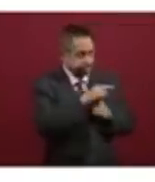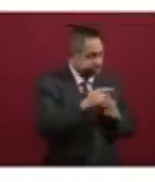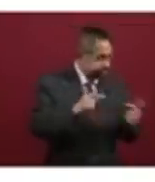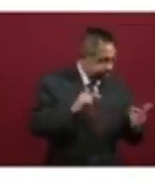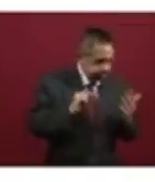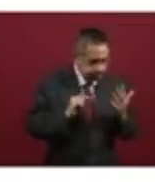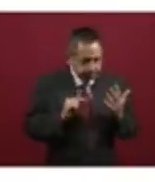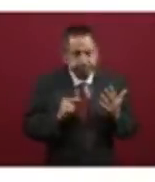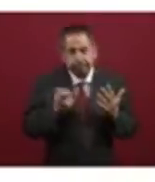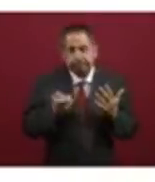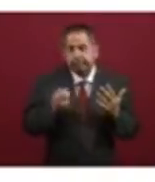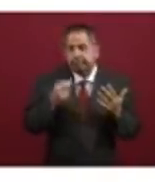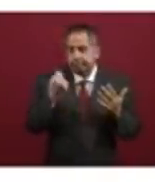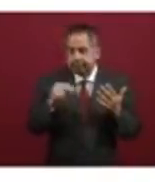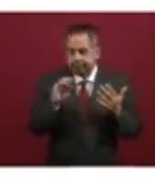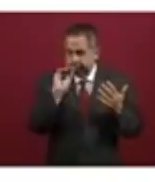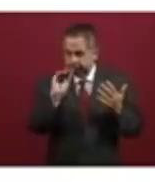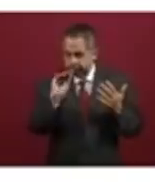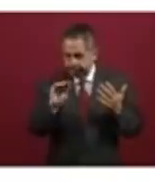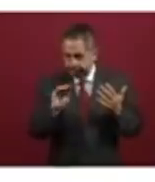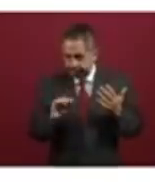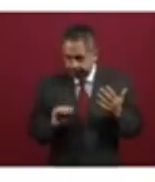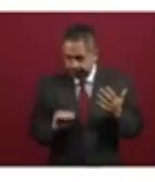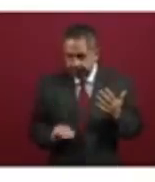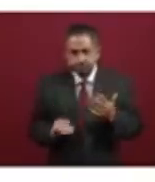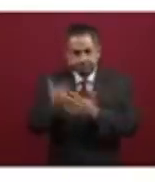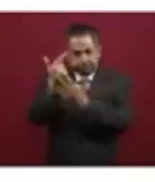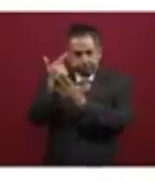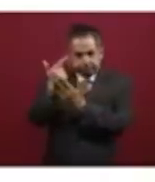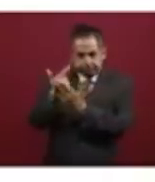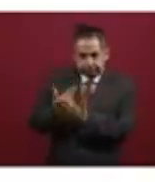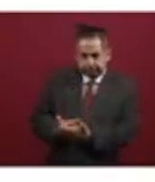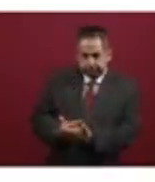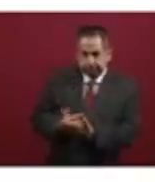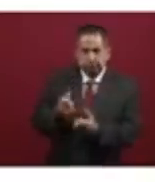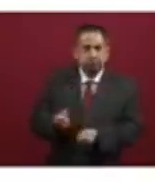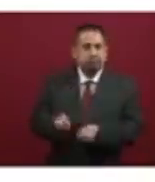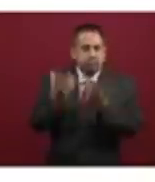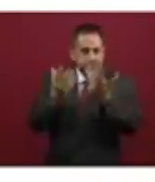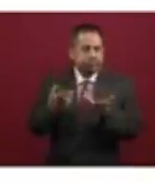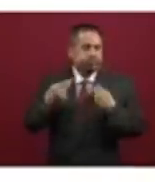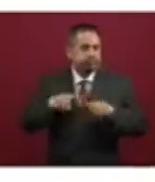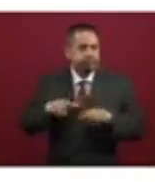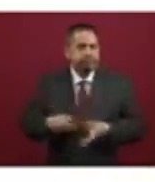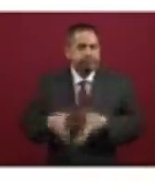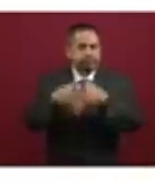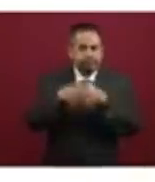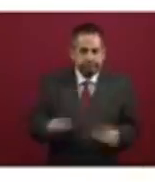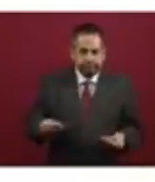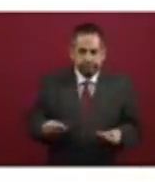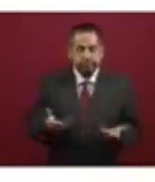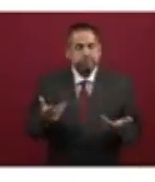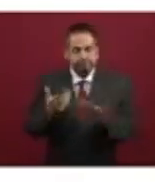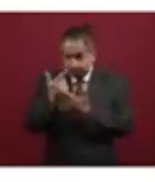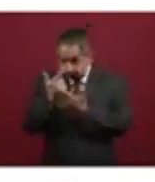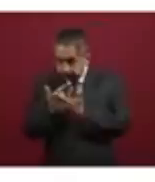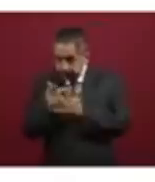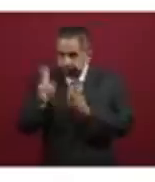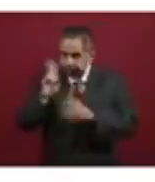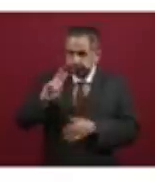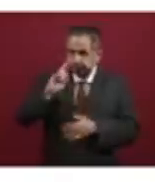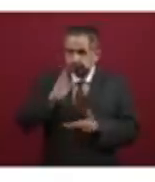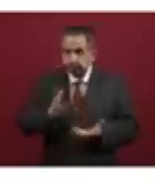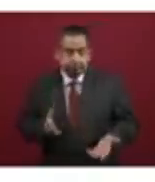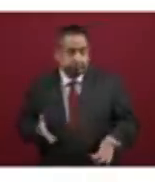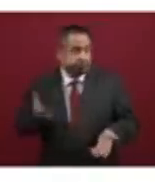un primer punto de referencia, que en todos y cada uno de los casos estamos yendo a verificar en